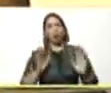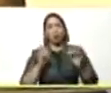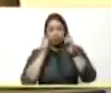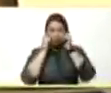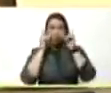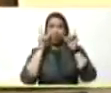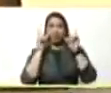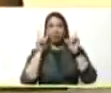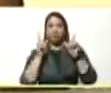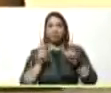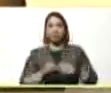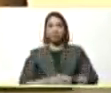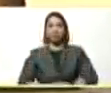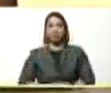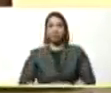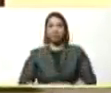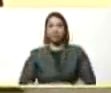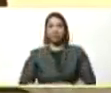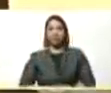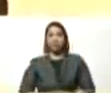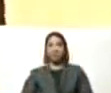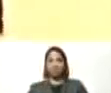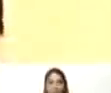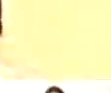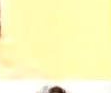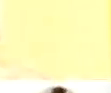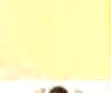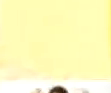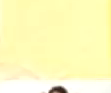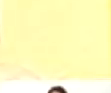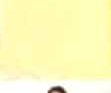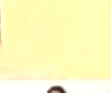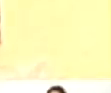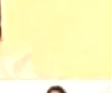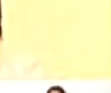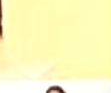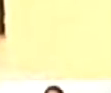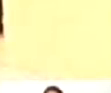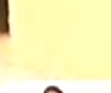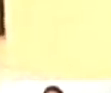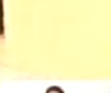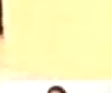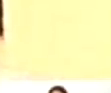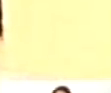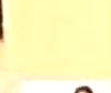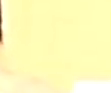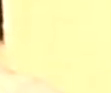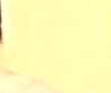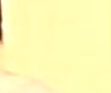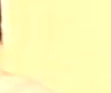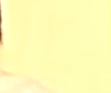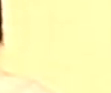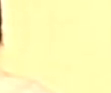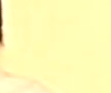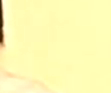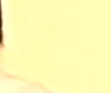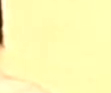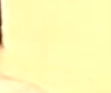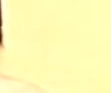ojos. Tremendo lazo blanco que tiene, chica. Qué bella. Que Dios se las bendiga y se las